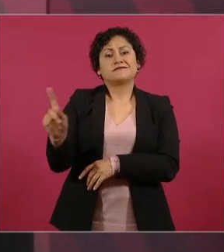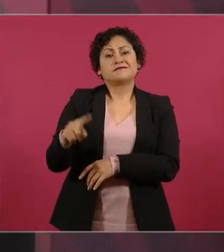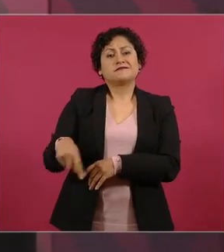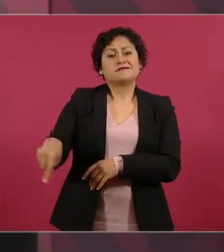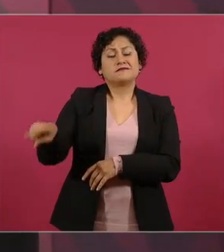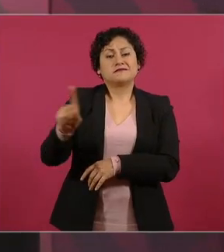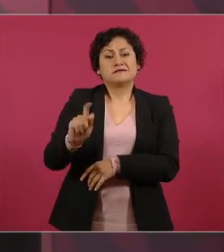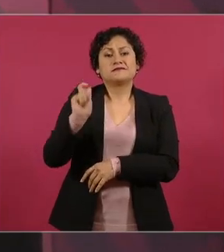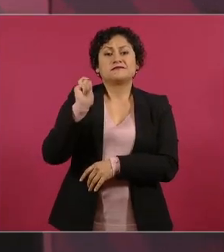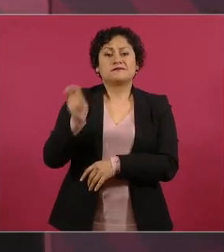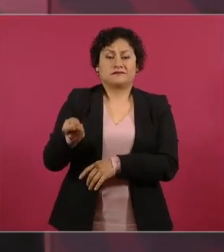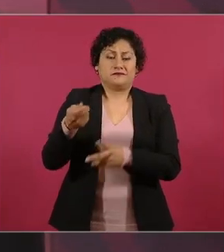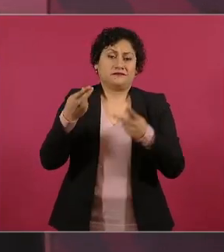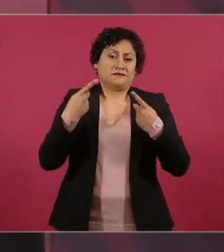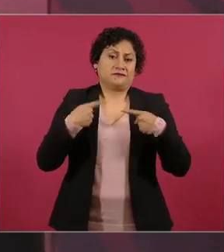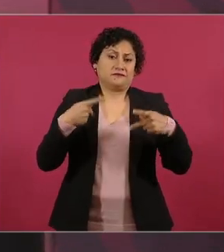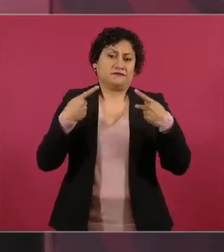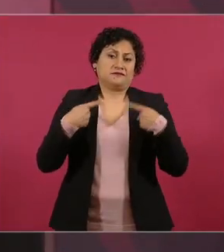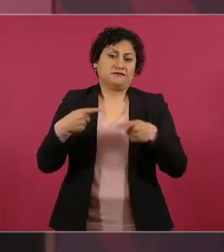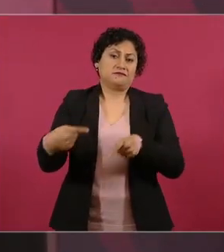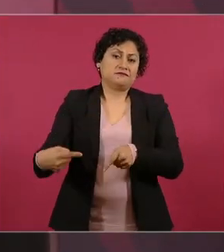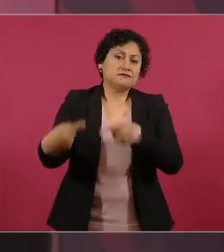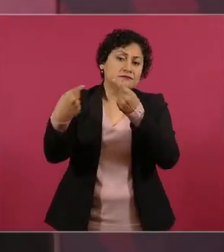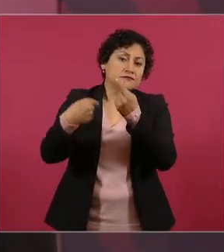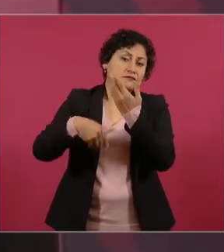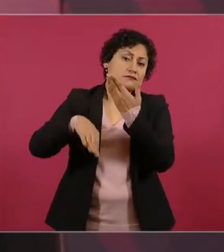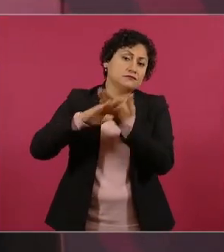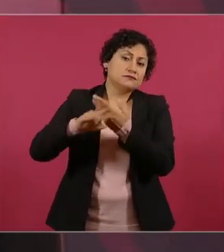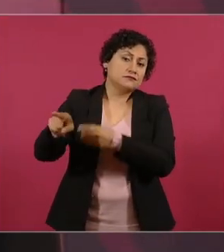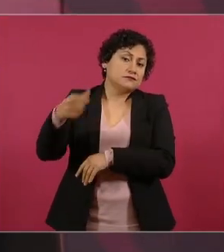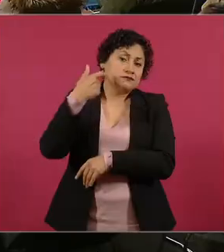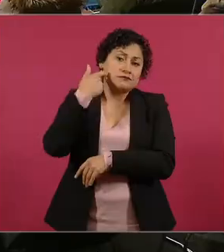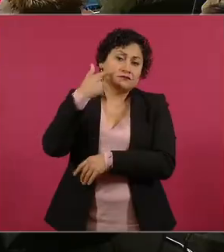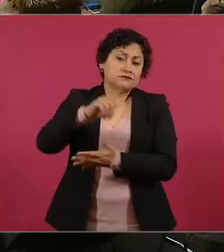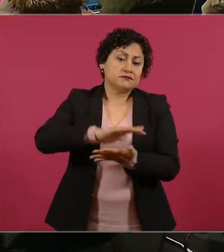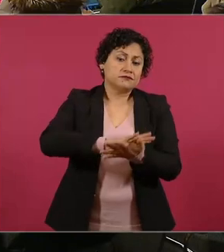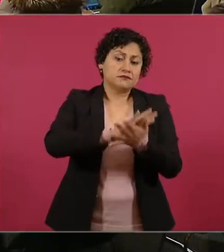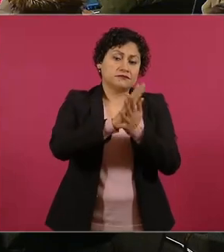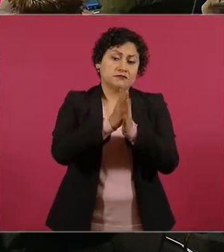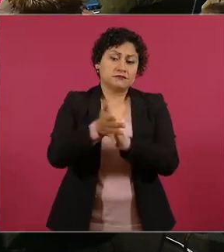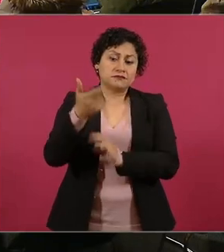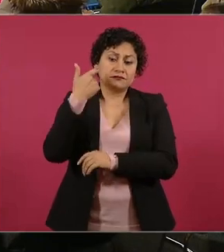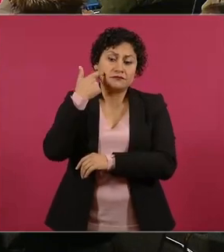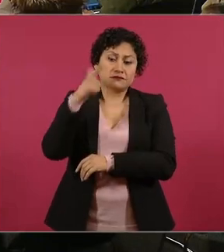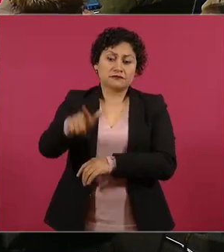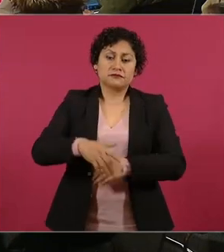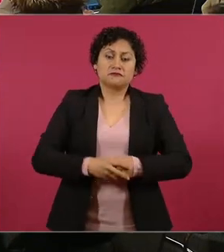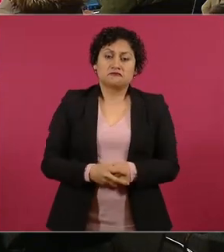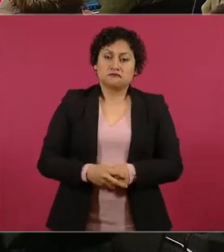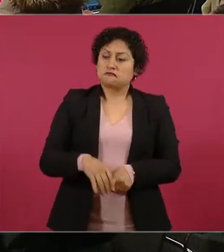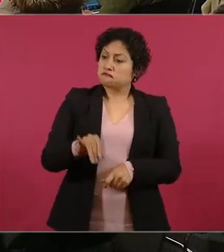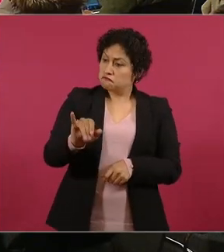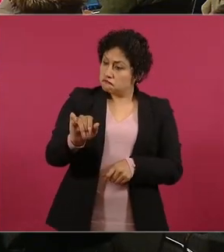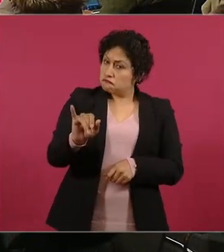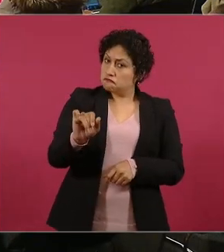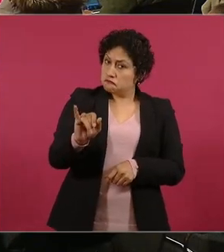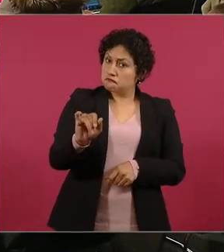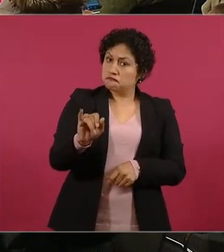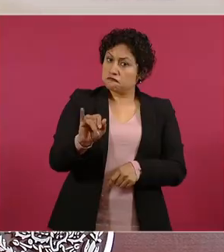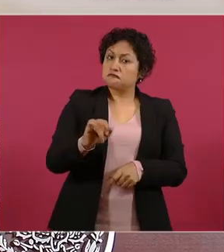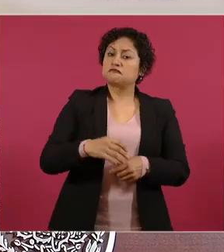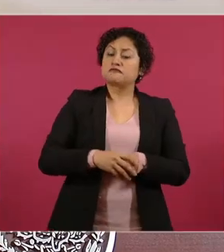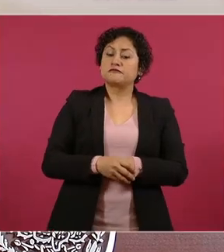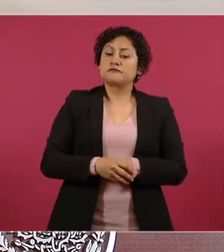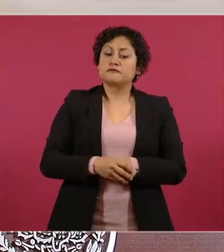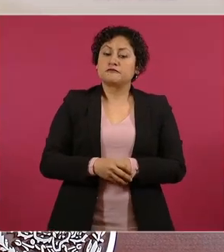de opositores a la transformación. ¿Habrá acciones legales? Sí, sí, sí, sí, sí. Sí.